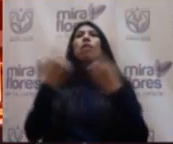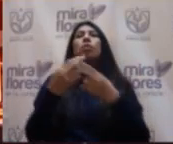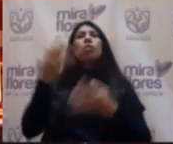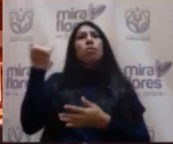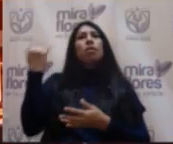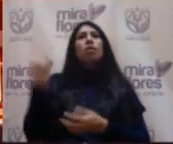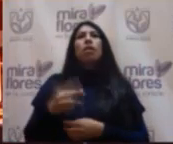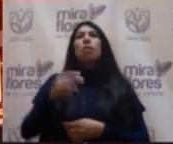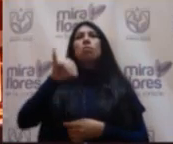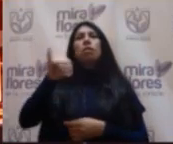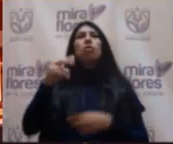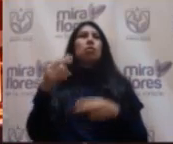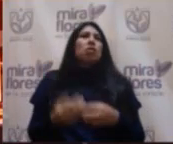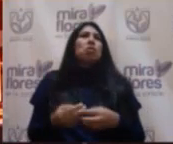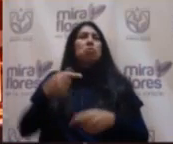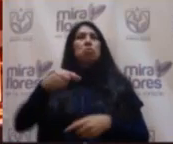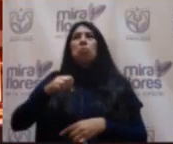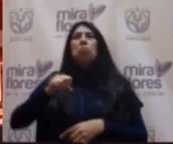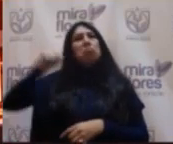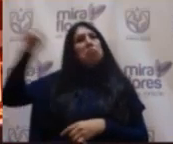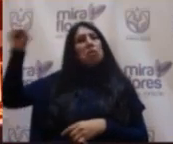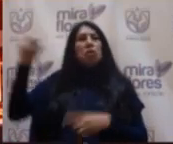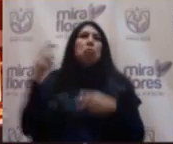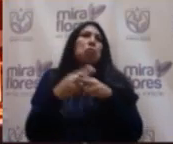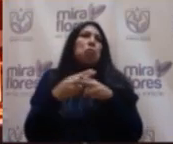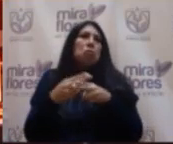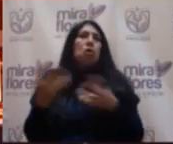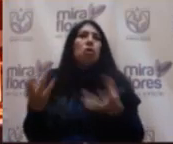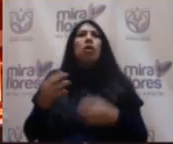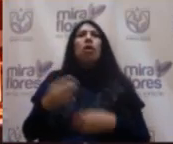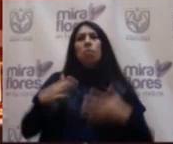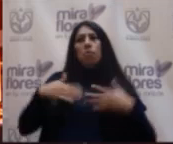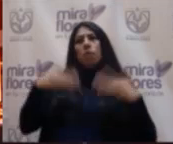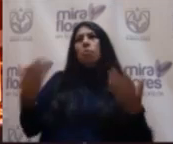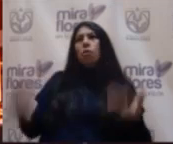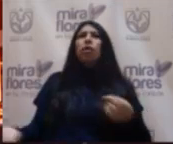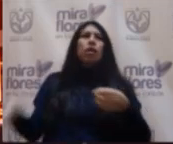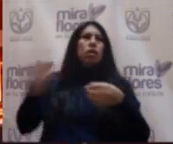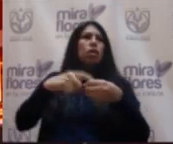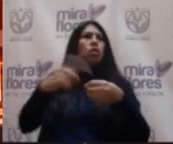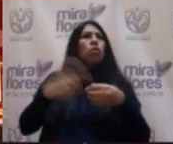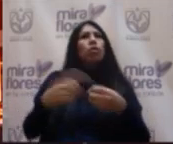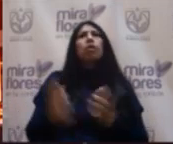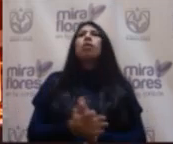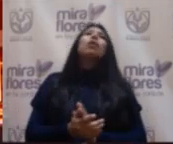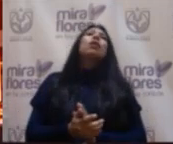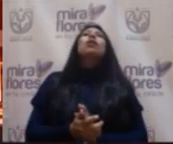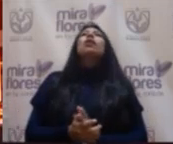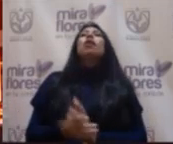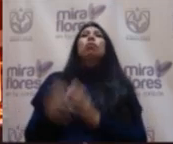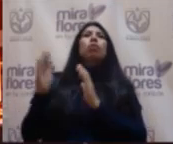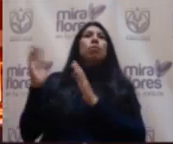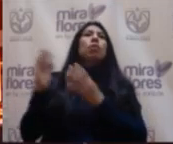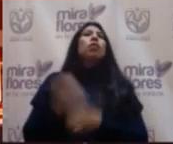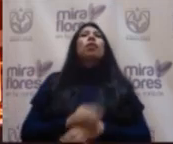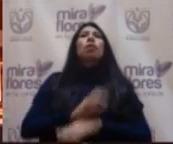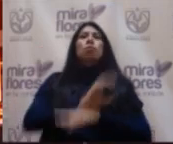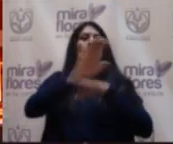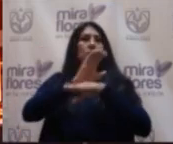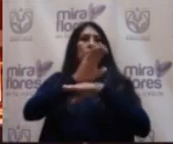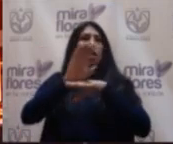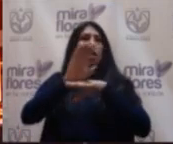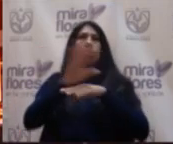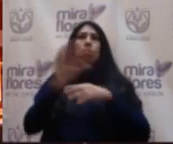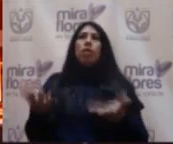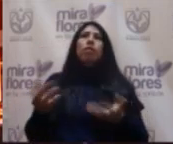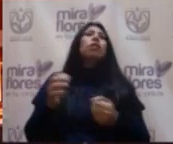viaje muy corto en realidad, para participar en una cumbre de cambio climático que